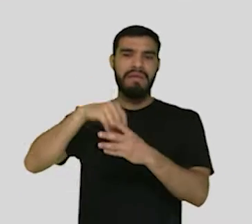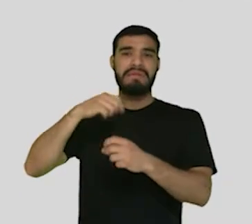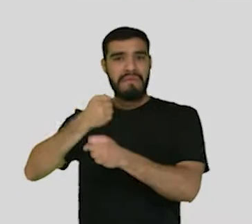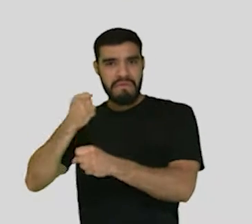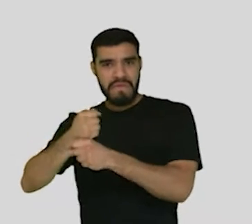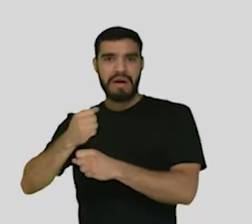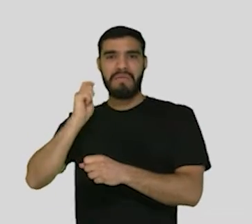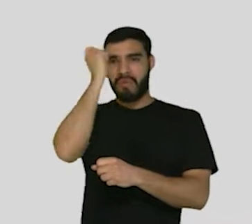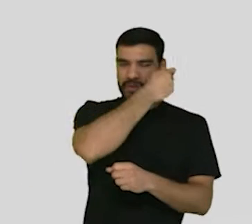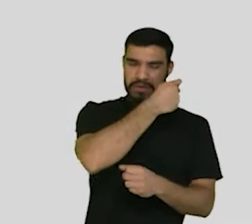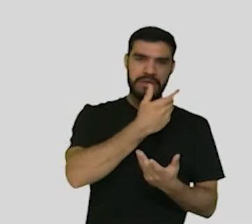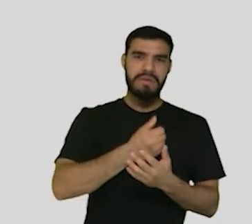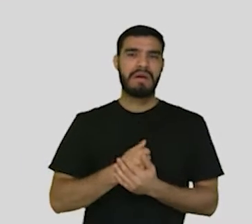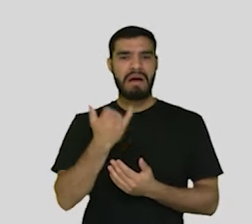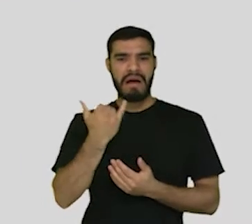oñemosen